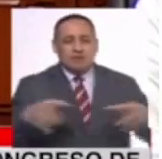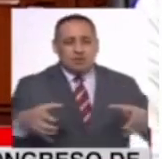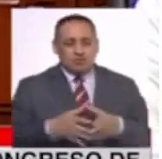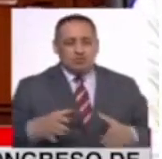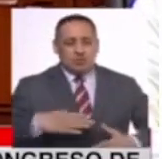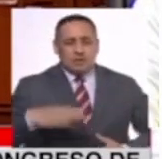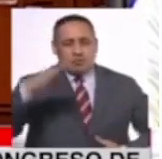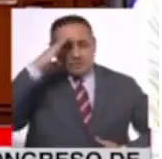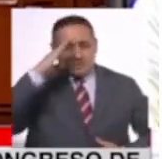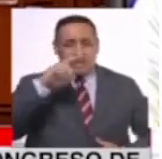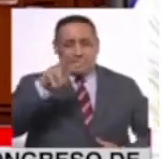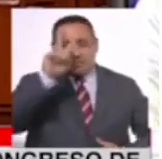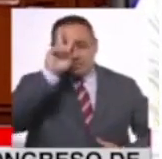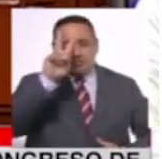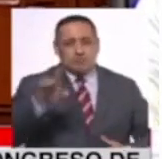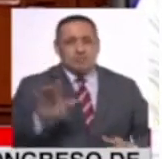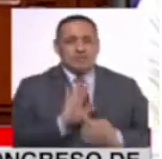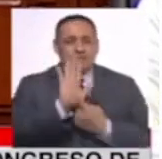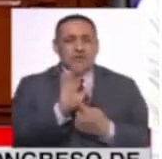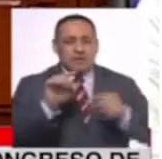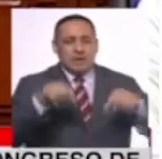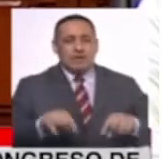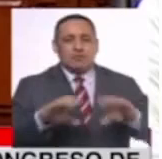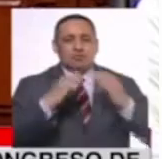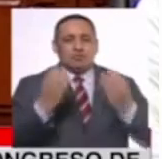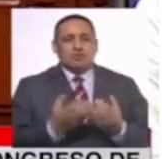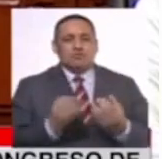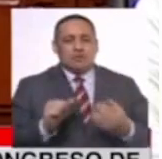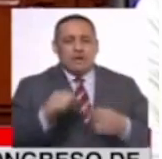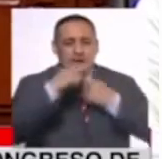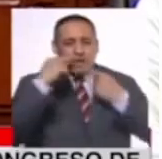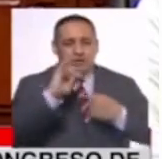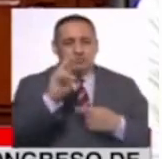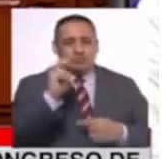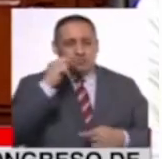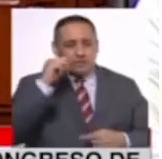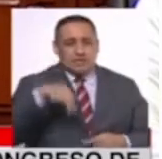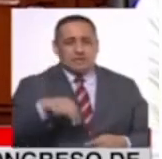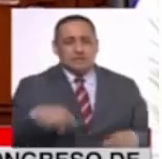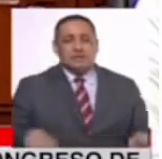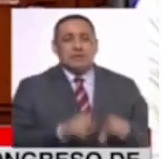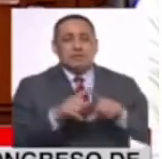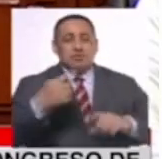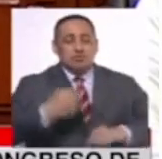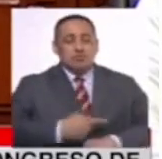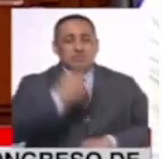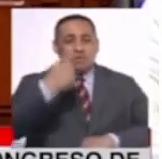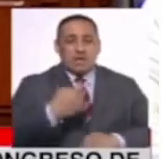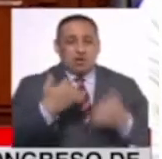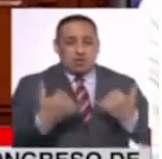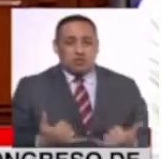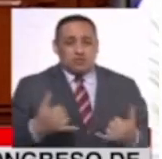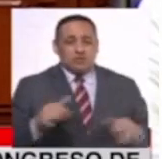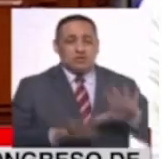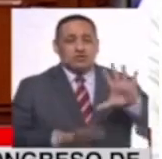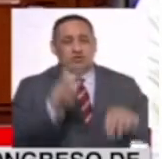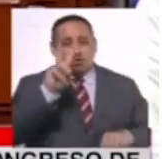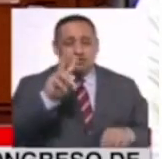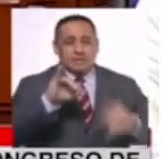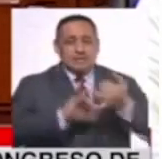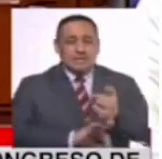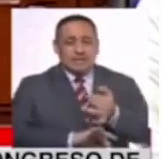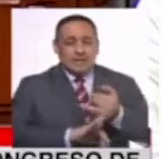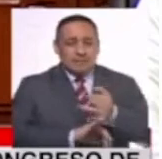Policía Nacional, representada aquí por el congresista Azurín. Un día como hoy,